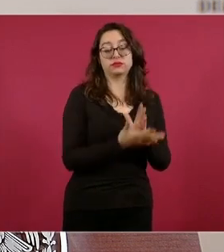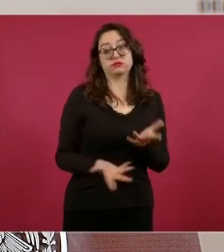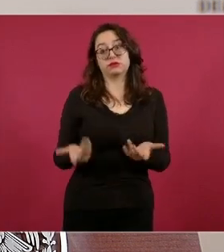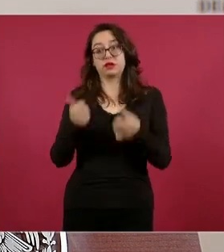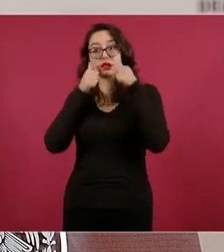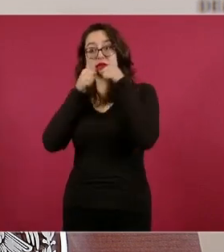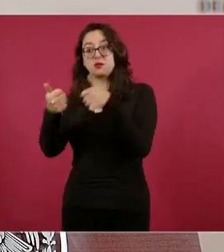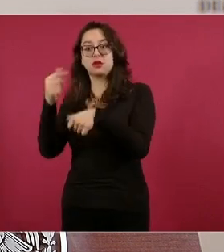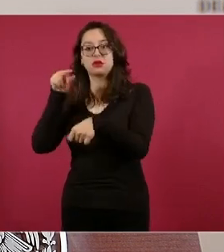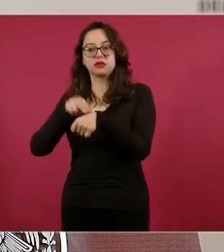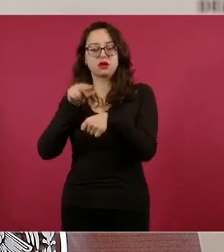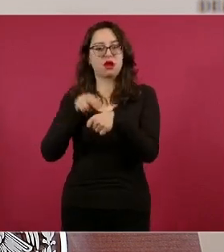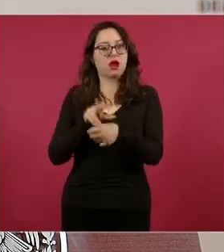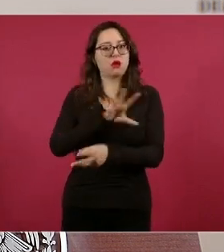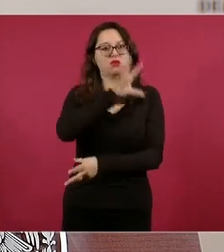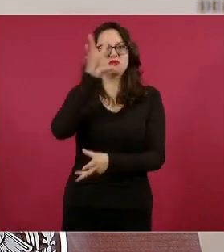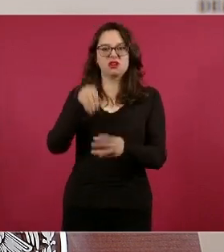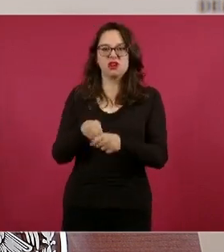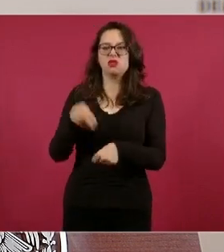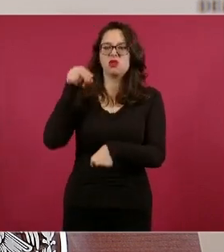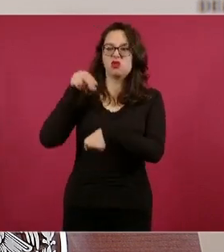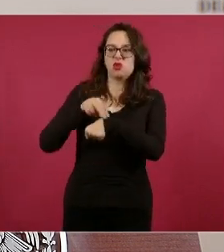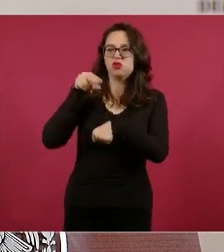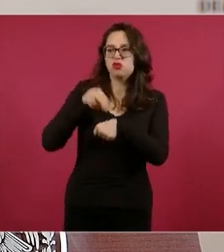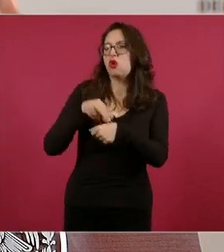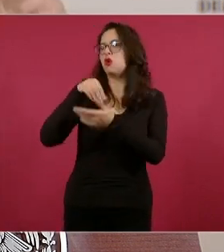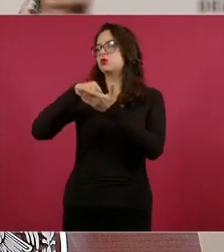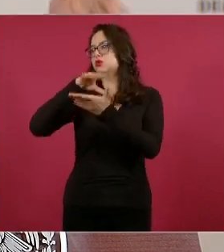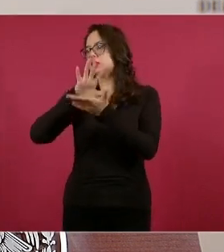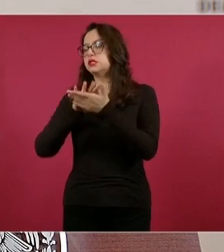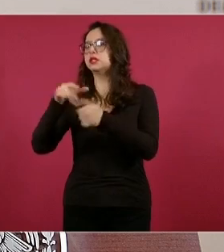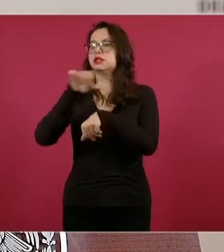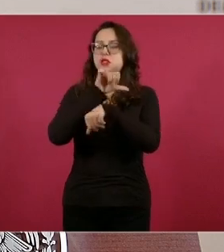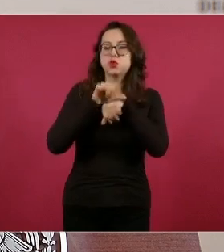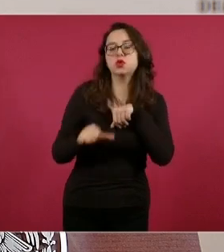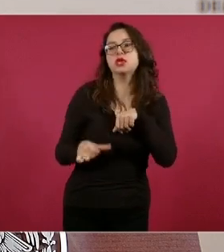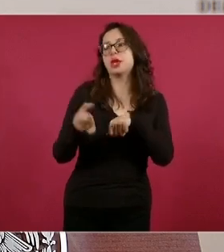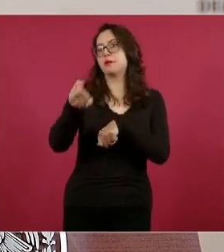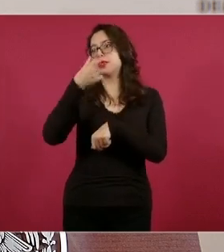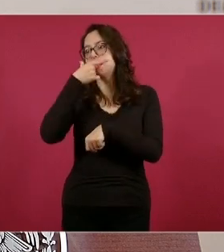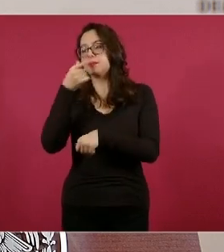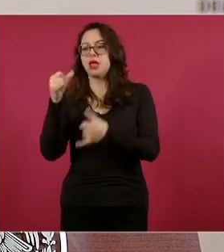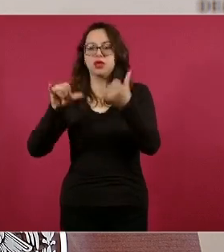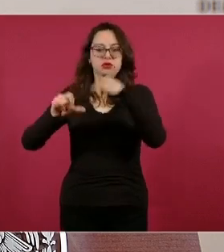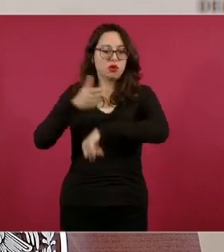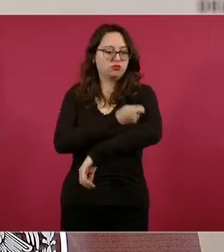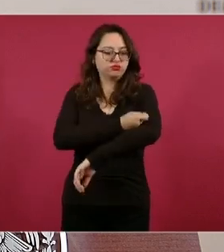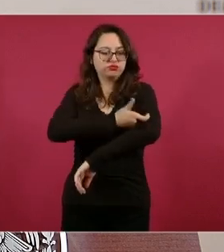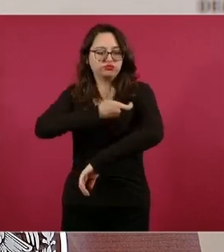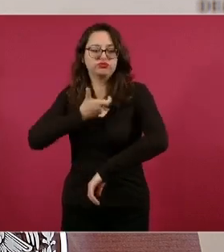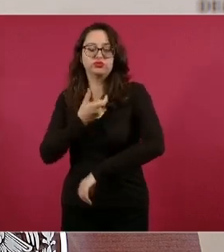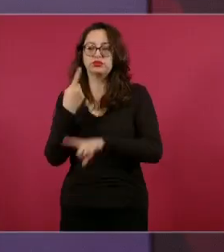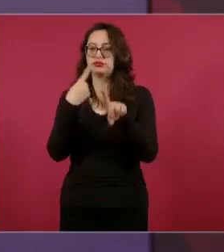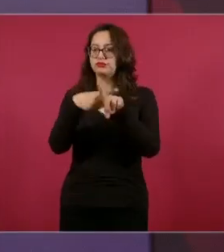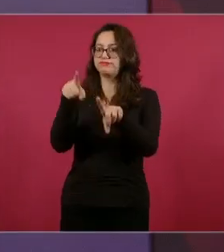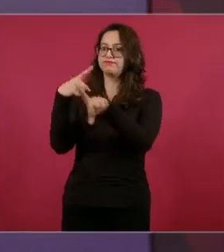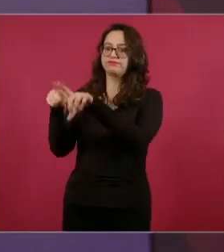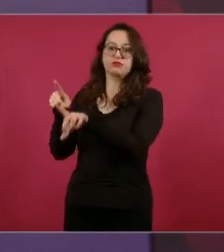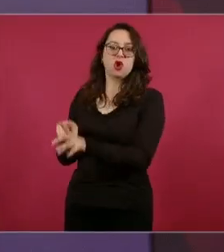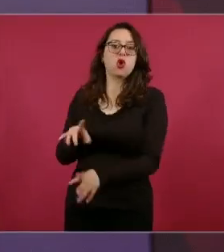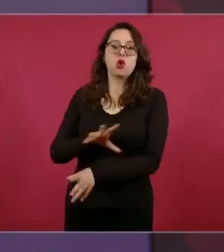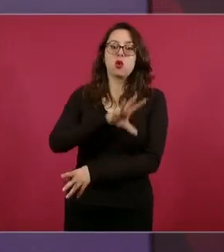cirugías, estudios de laboratorios, auxiliares de diagnóstico y medicamentos, y que es la primera vez que